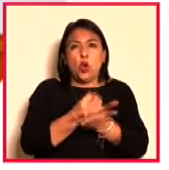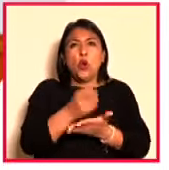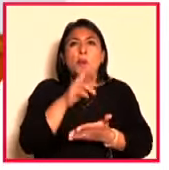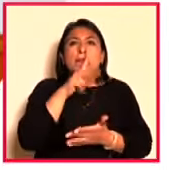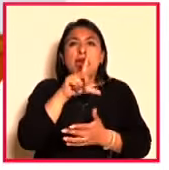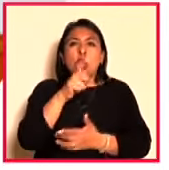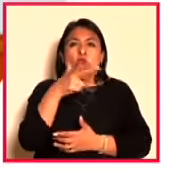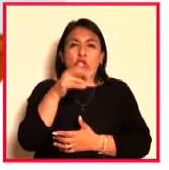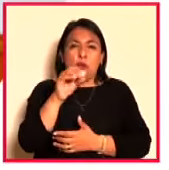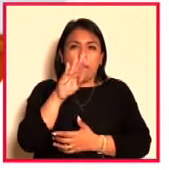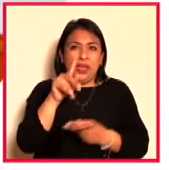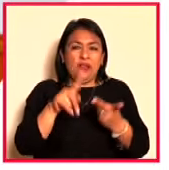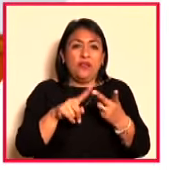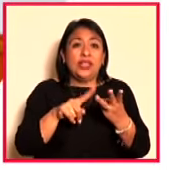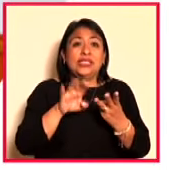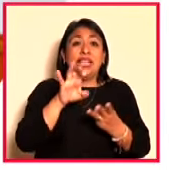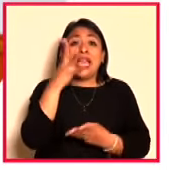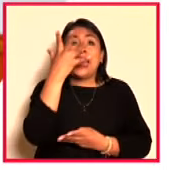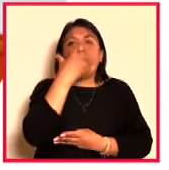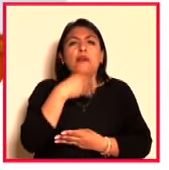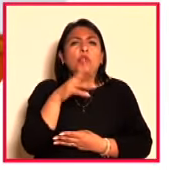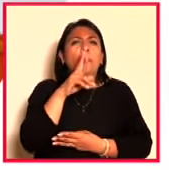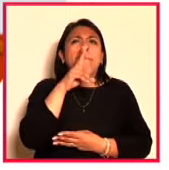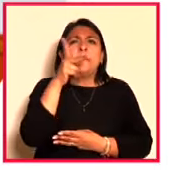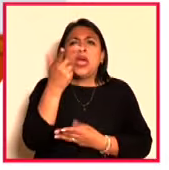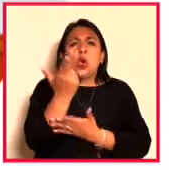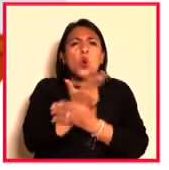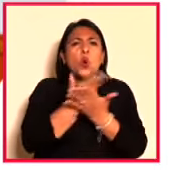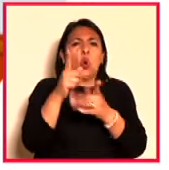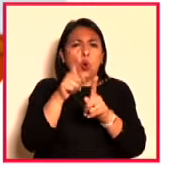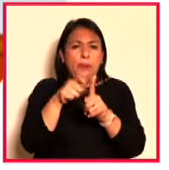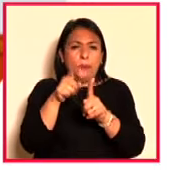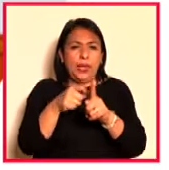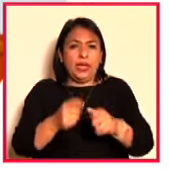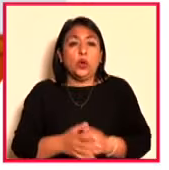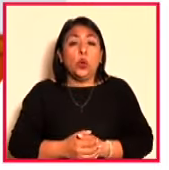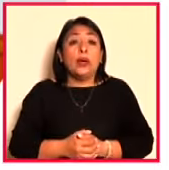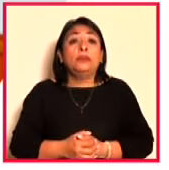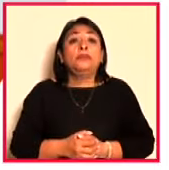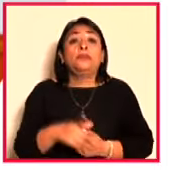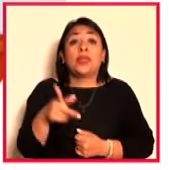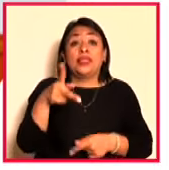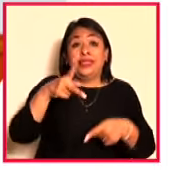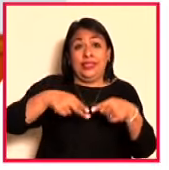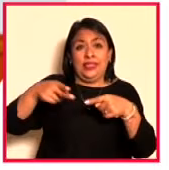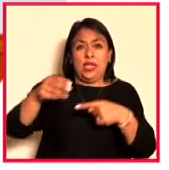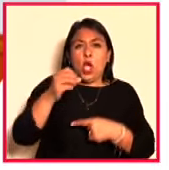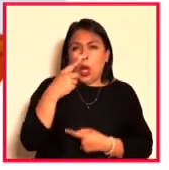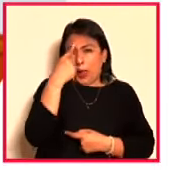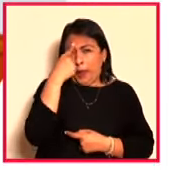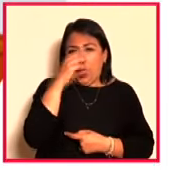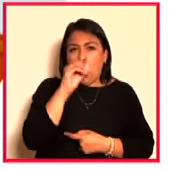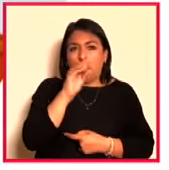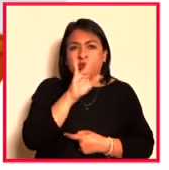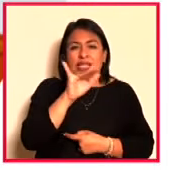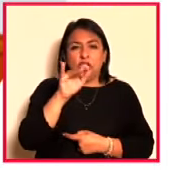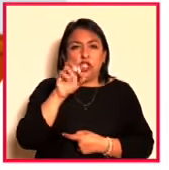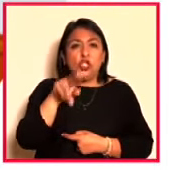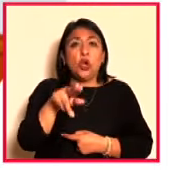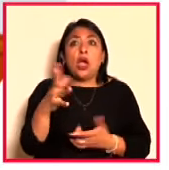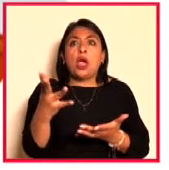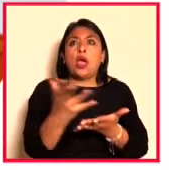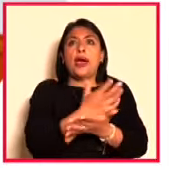y Encanto fue considerada la mejor animación. En el apartado de series, Succession, de HBO Max, se llevó la noche al